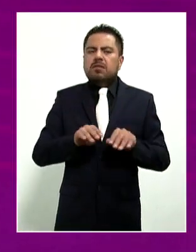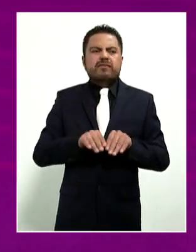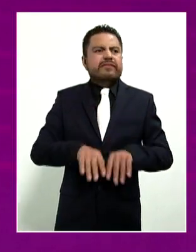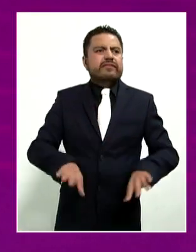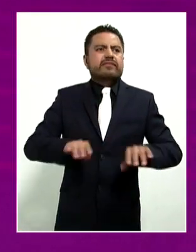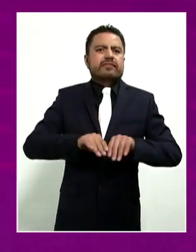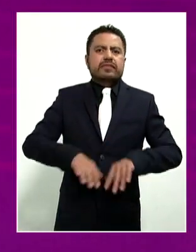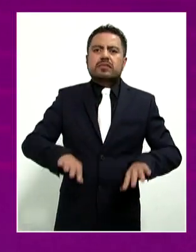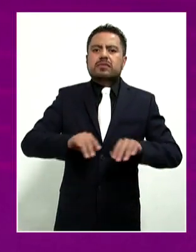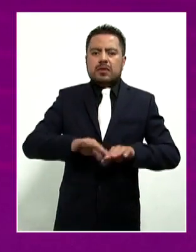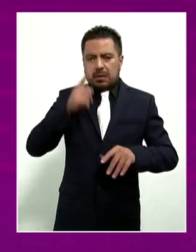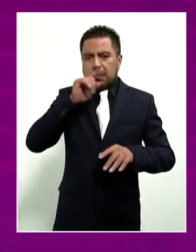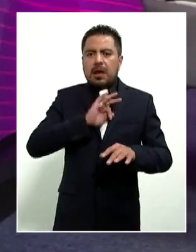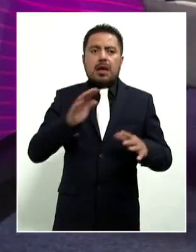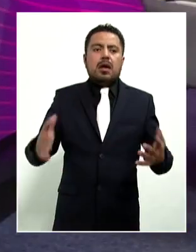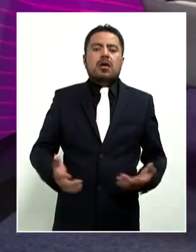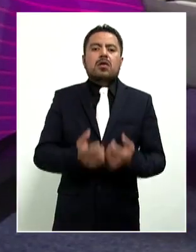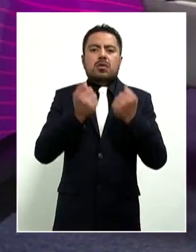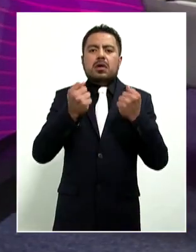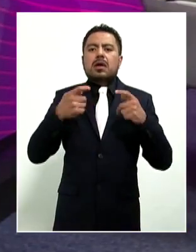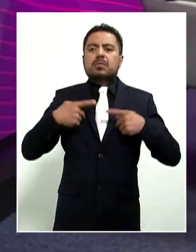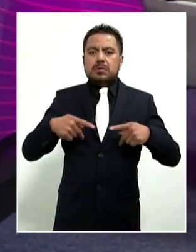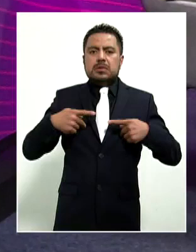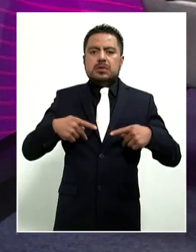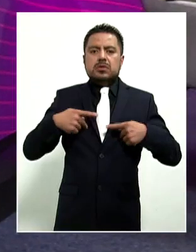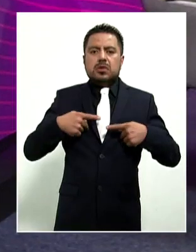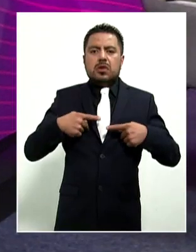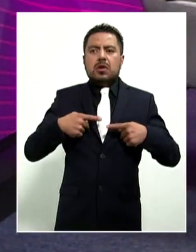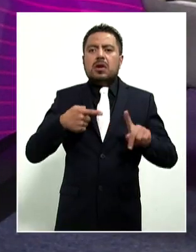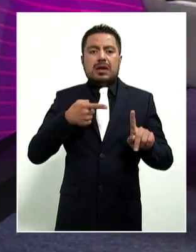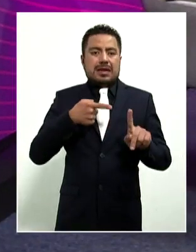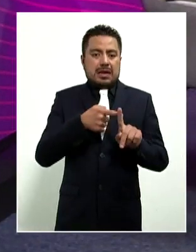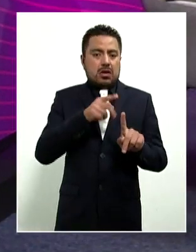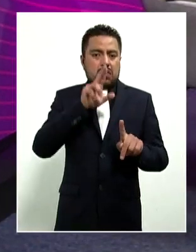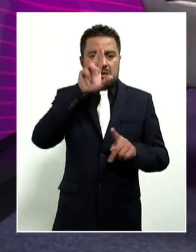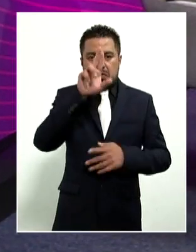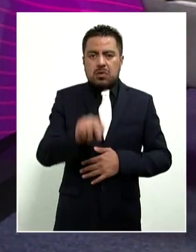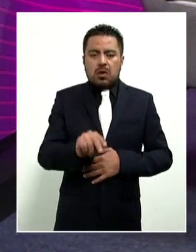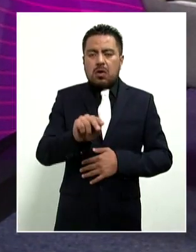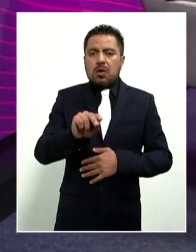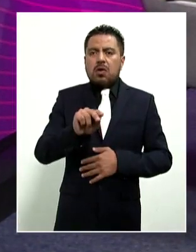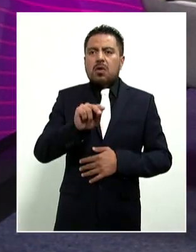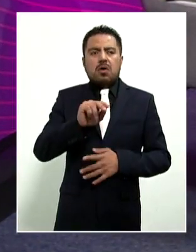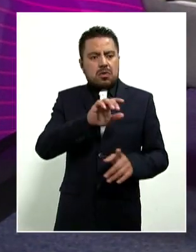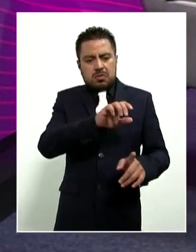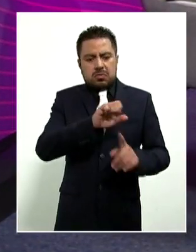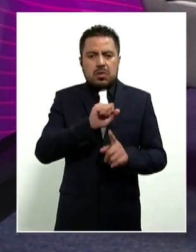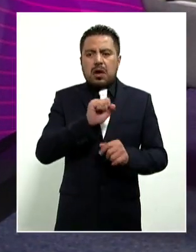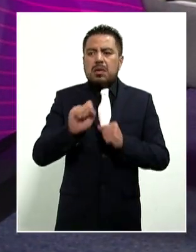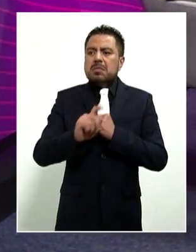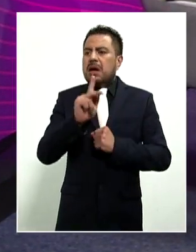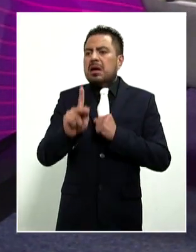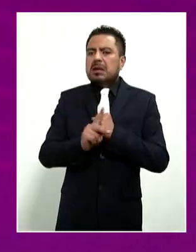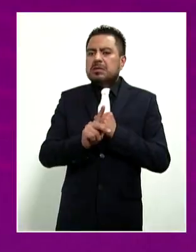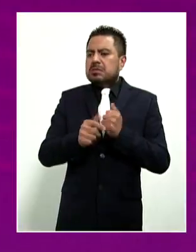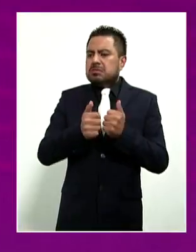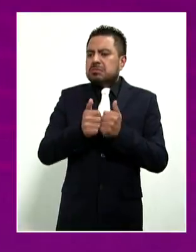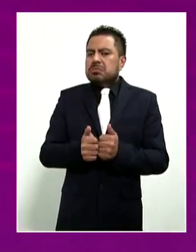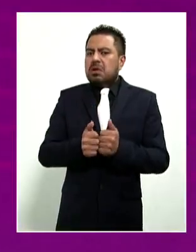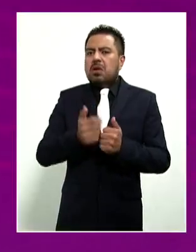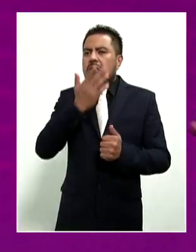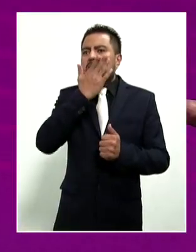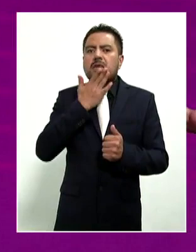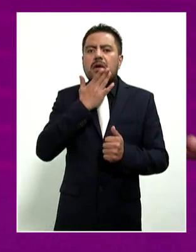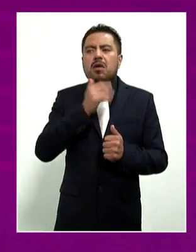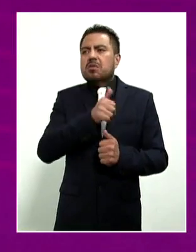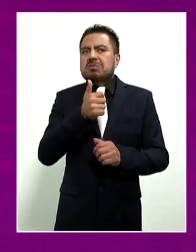difusión, para lograr que las personas que en efecto no optaron salir de sus países, sino no les